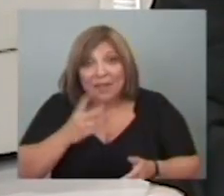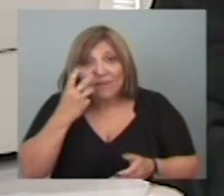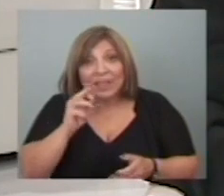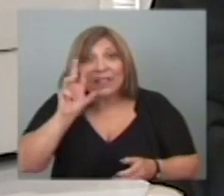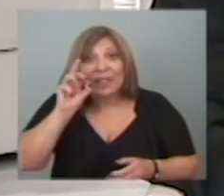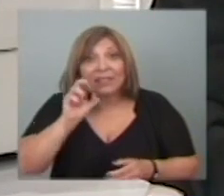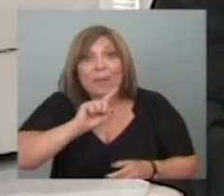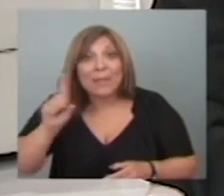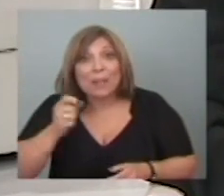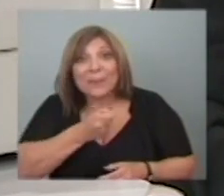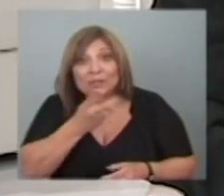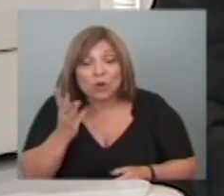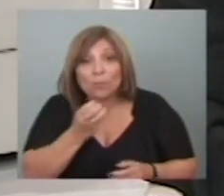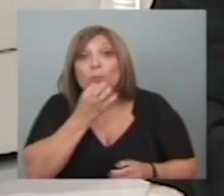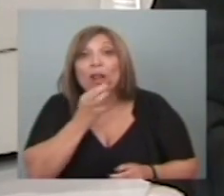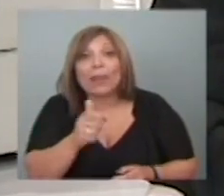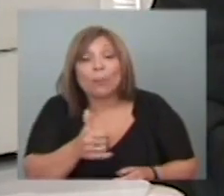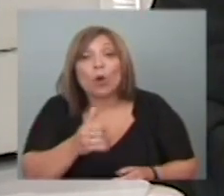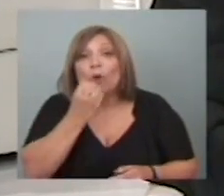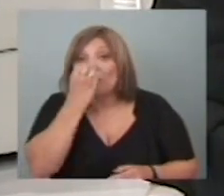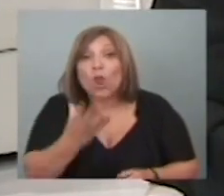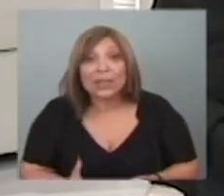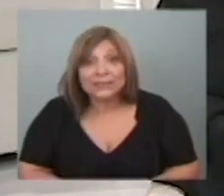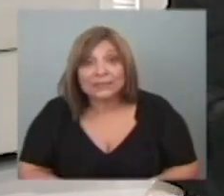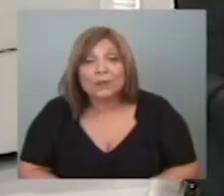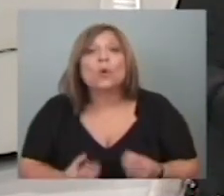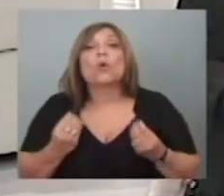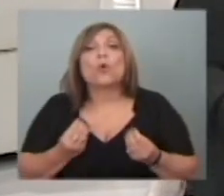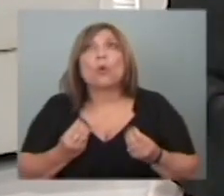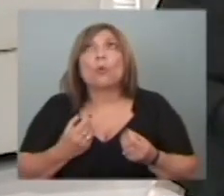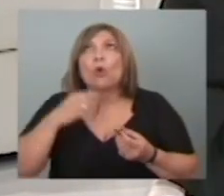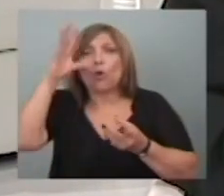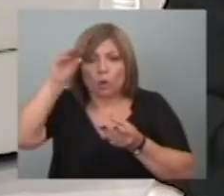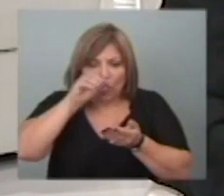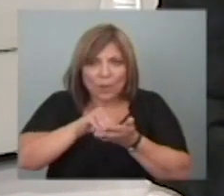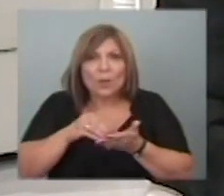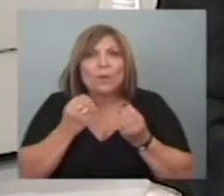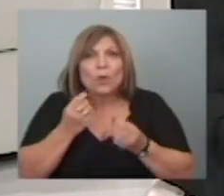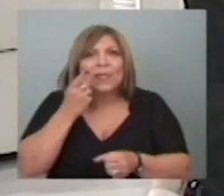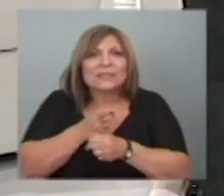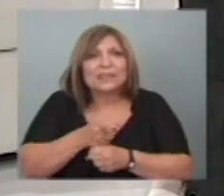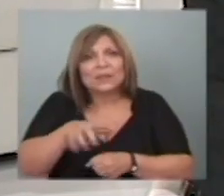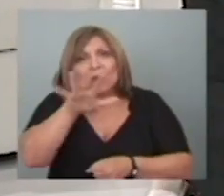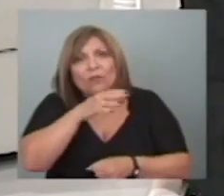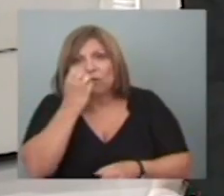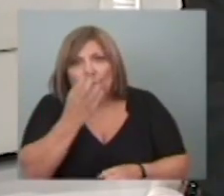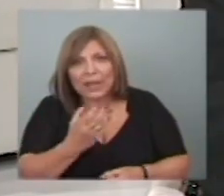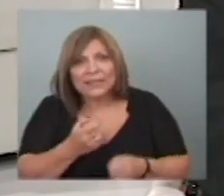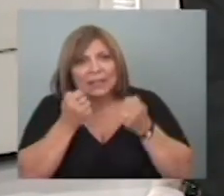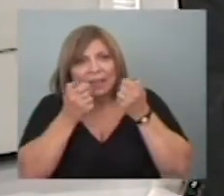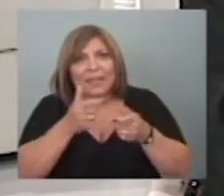30.000 personas. El caso Flores. Entonces, ¿cómo o sea, a veces se puede decidir el destino de un departamento con